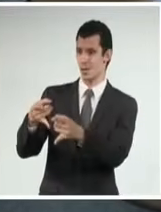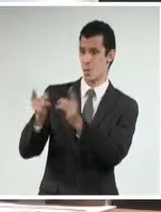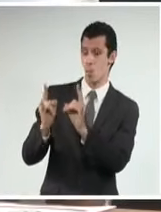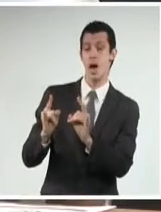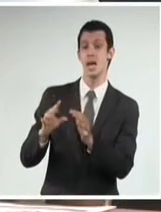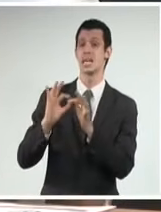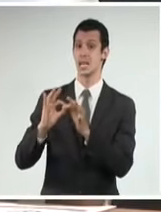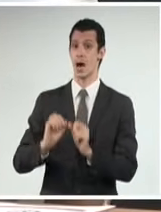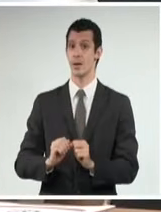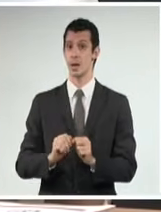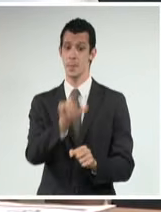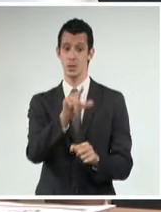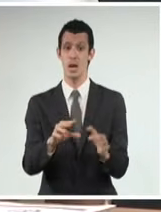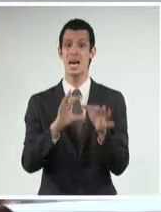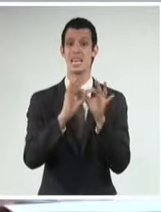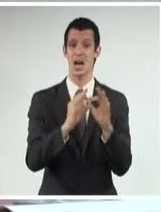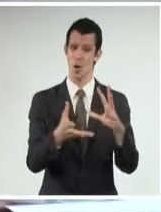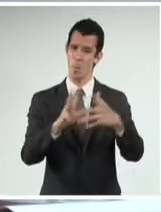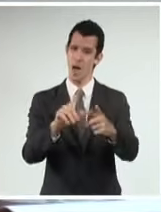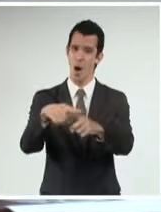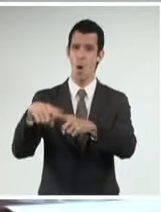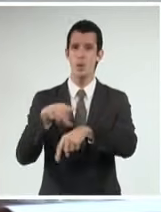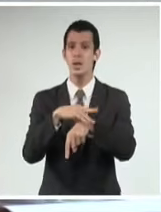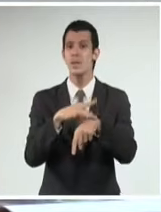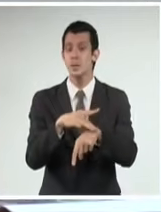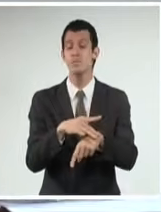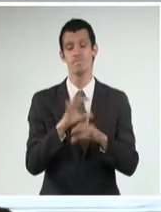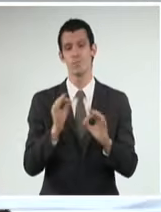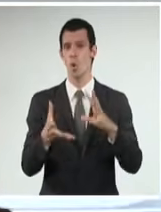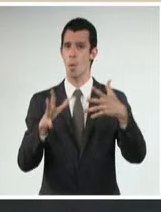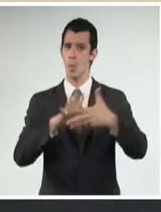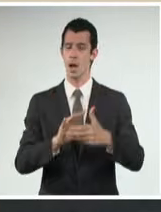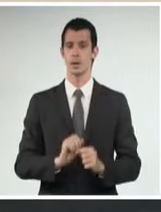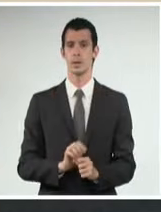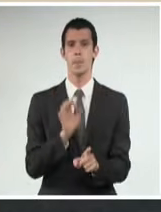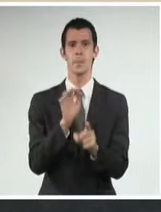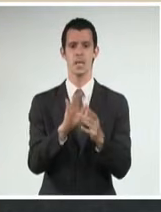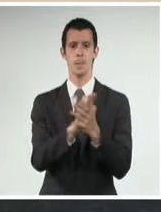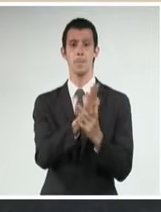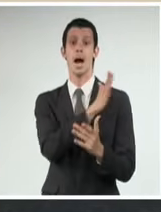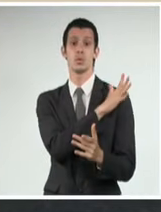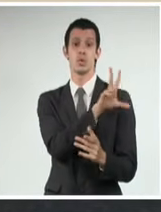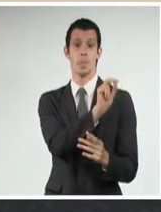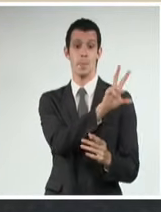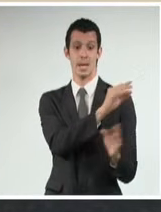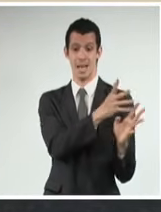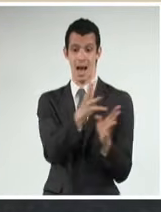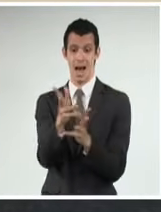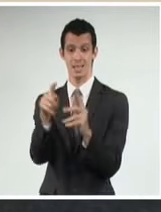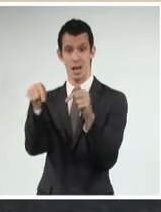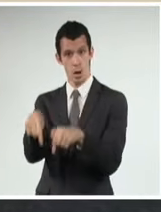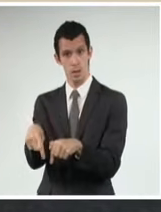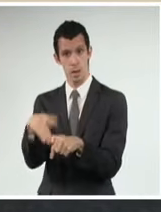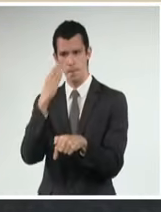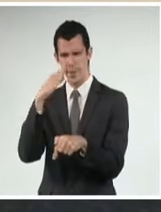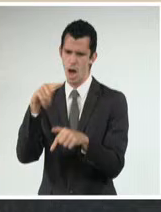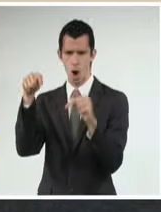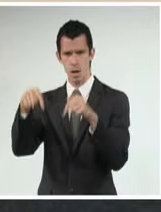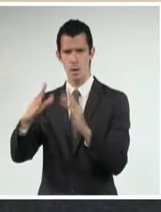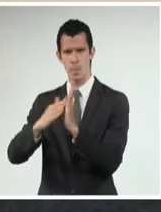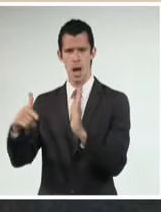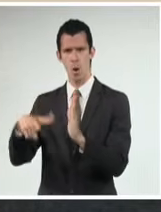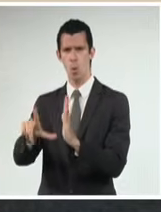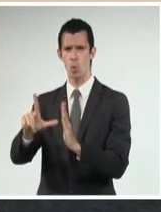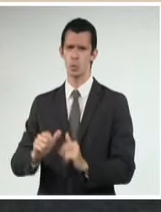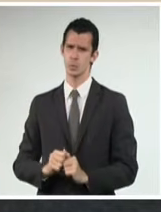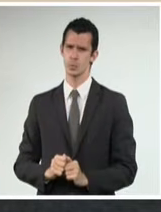y fallecidos desde la llegada de la enfermedad en marzo de 2020. Está el conocimiento de nuestros médicos, está el conocimiento de nuestros